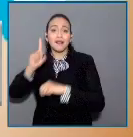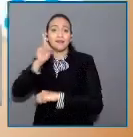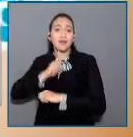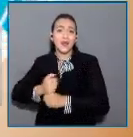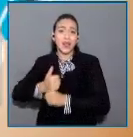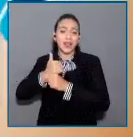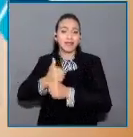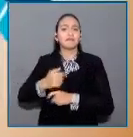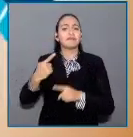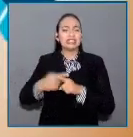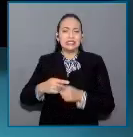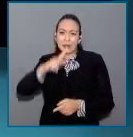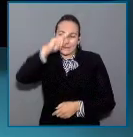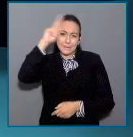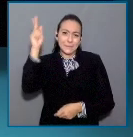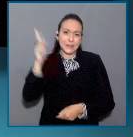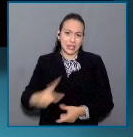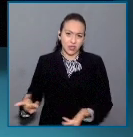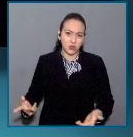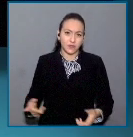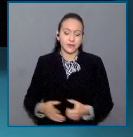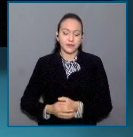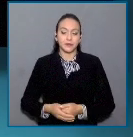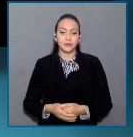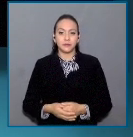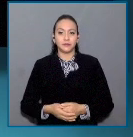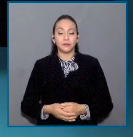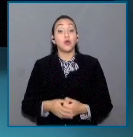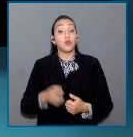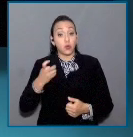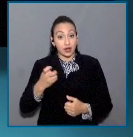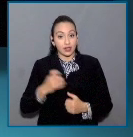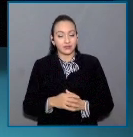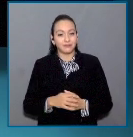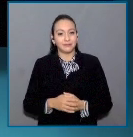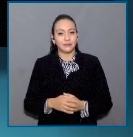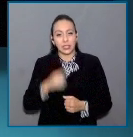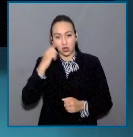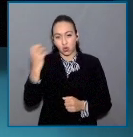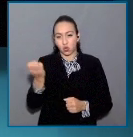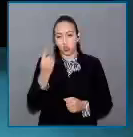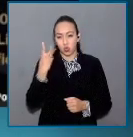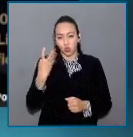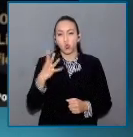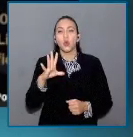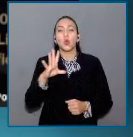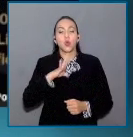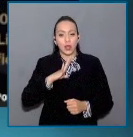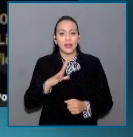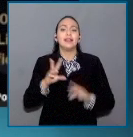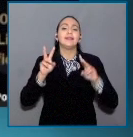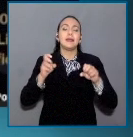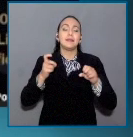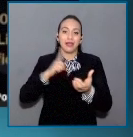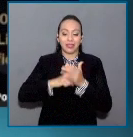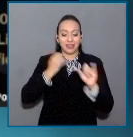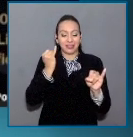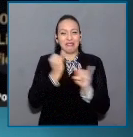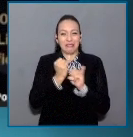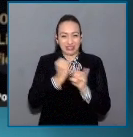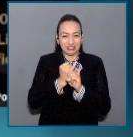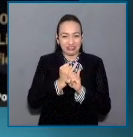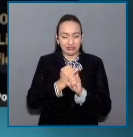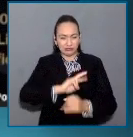mujeres, indicaron especialistas. Ello durante un conversatorio sobre violencia digital organizado por la Facultad